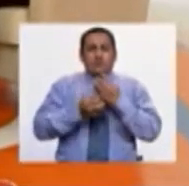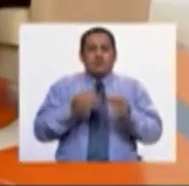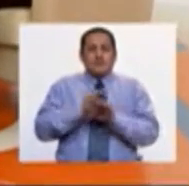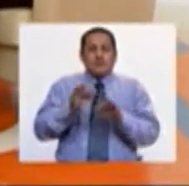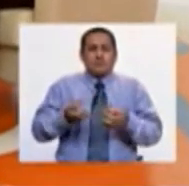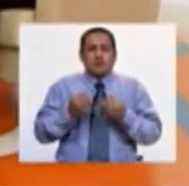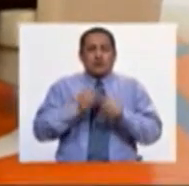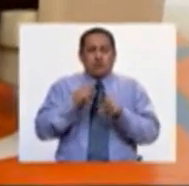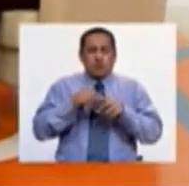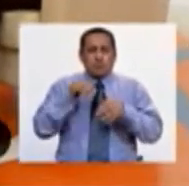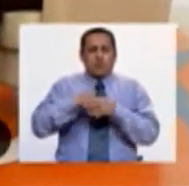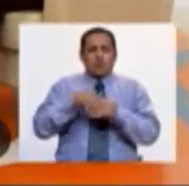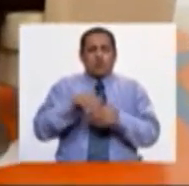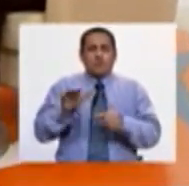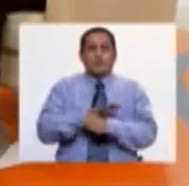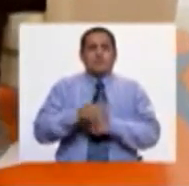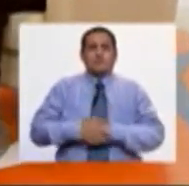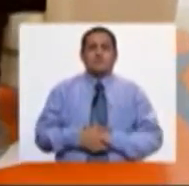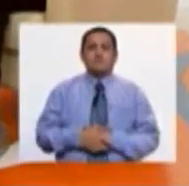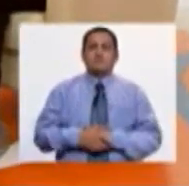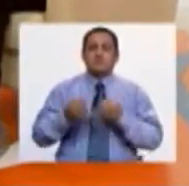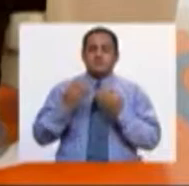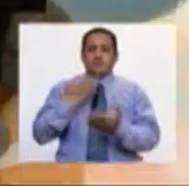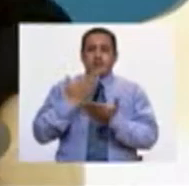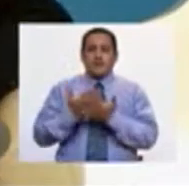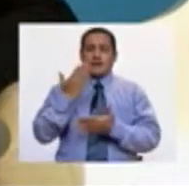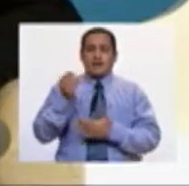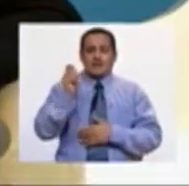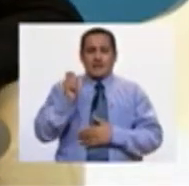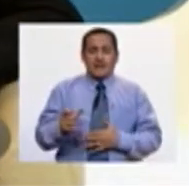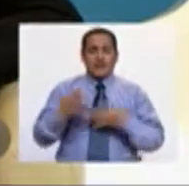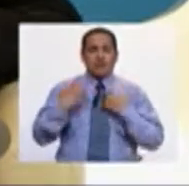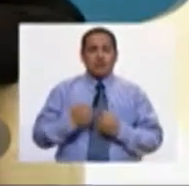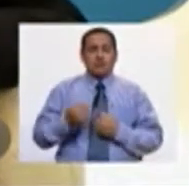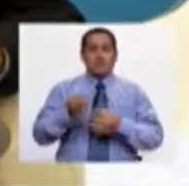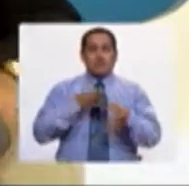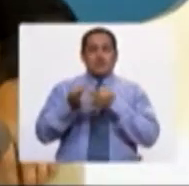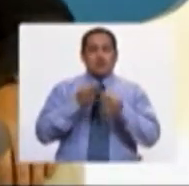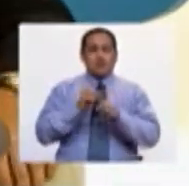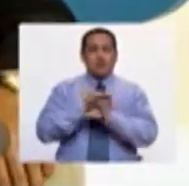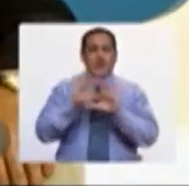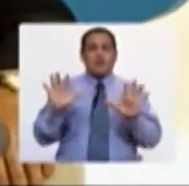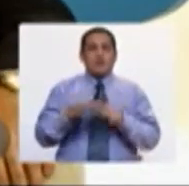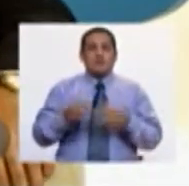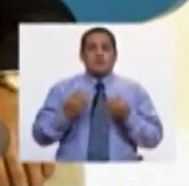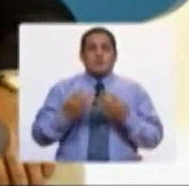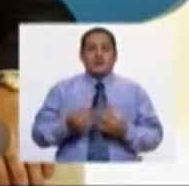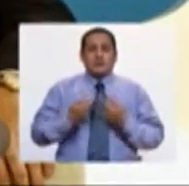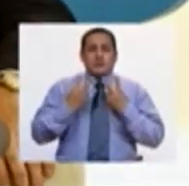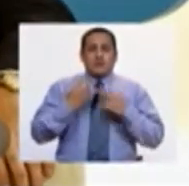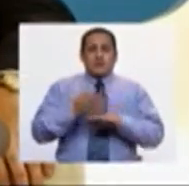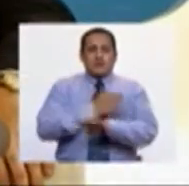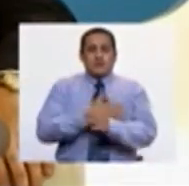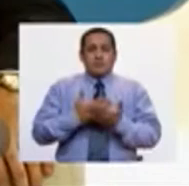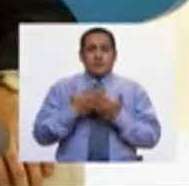pronunciarse porque no reunió los votos necesarios. Muy bien, agradecemos mucho la participación del doctor Abad. Nos ha hecho notar